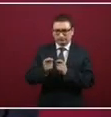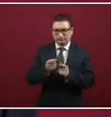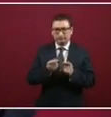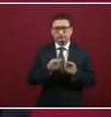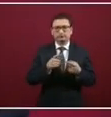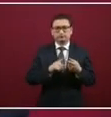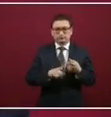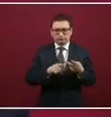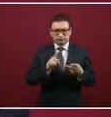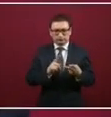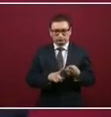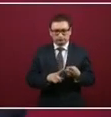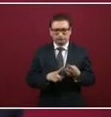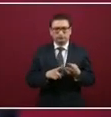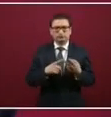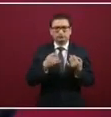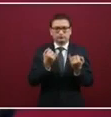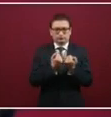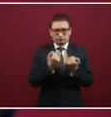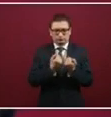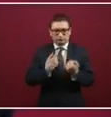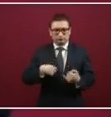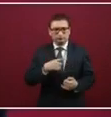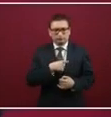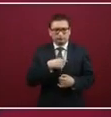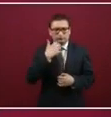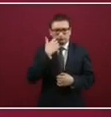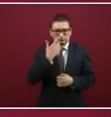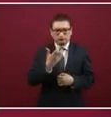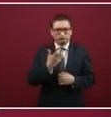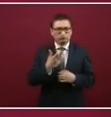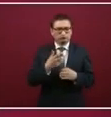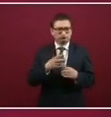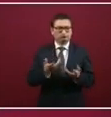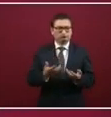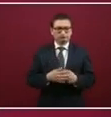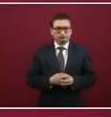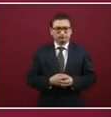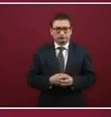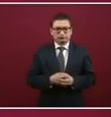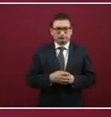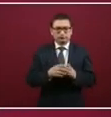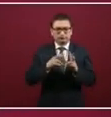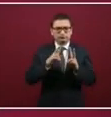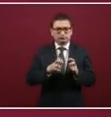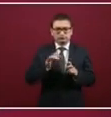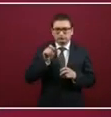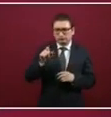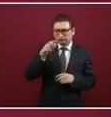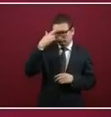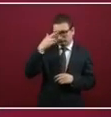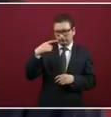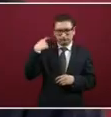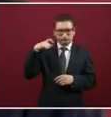al problema de inseguridad y de violencia, tratamos lo del sargazo en Quintana Roo,